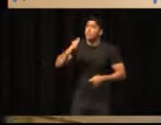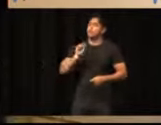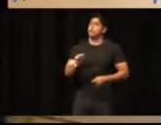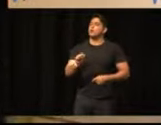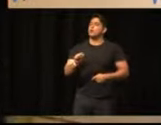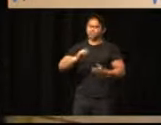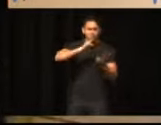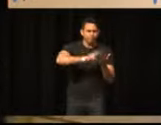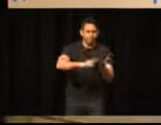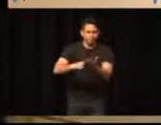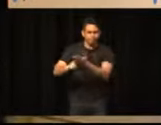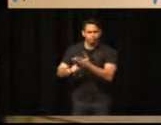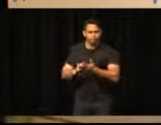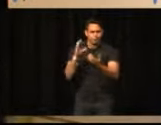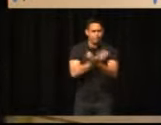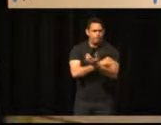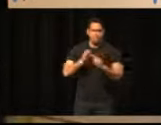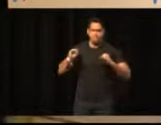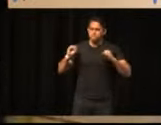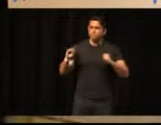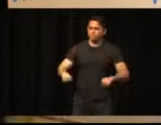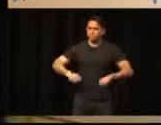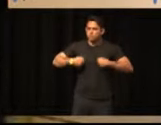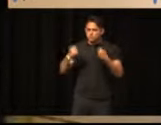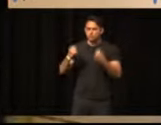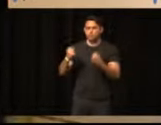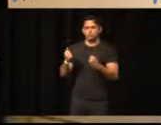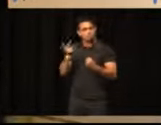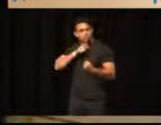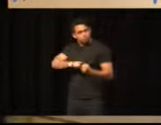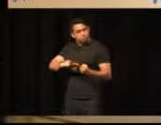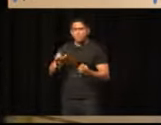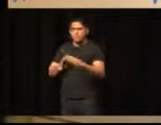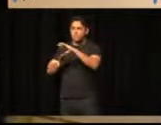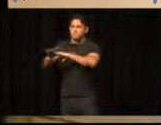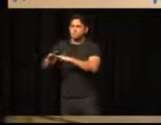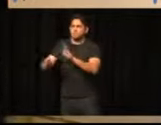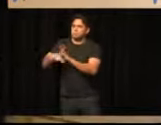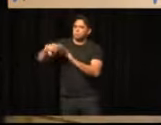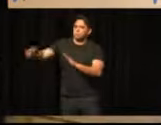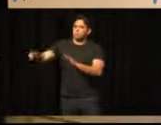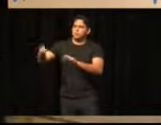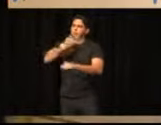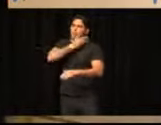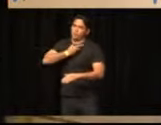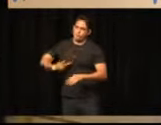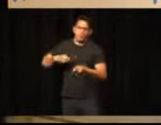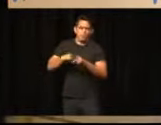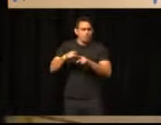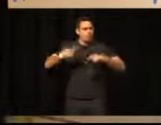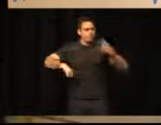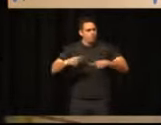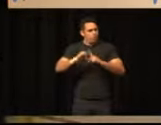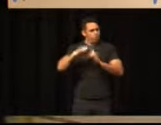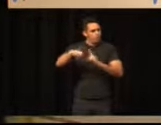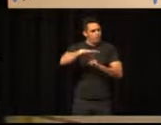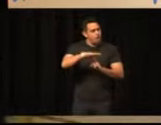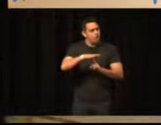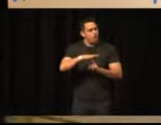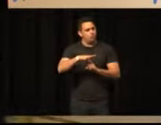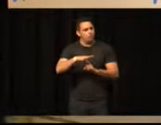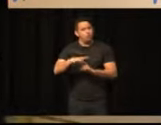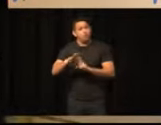su fuerza colectiva para incidir en los en el espacio público, en los aspectos sociales muy diferente cuando se